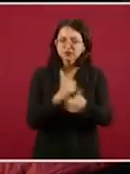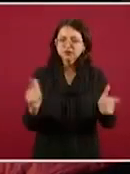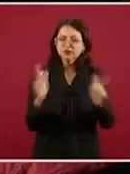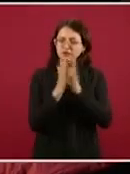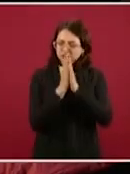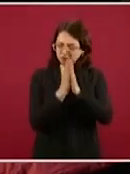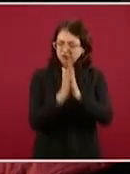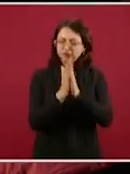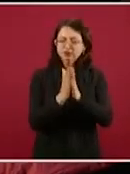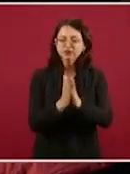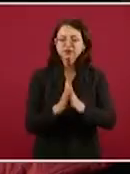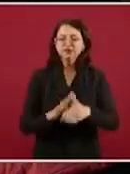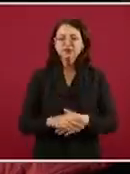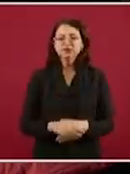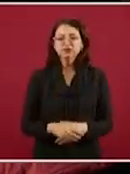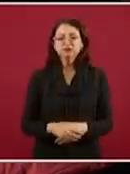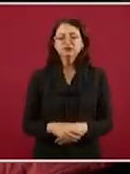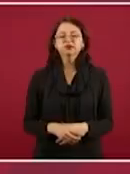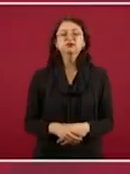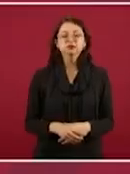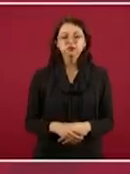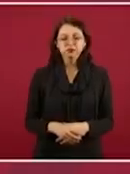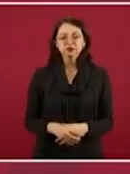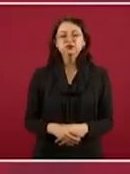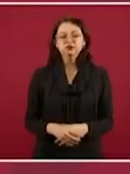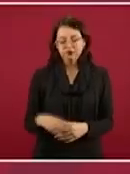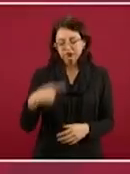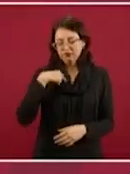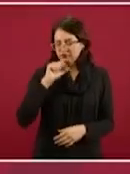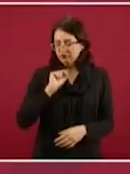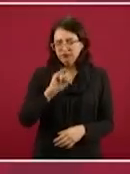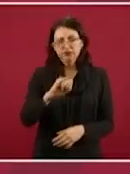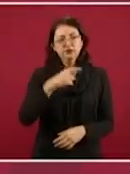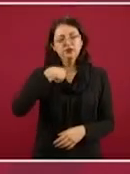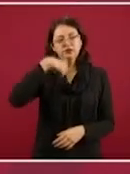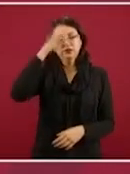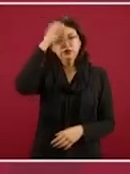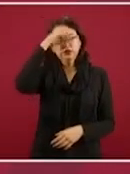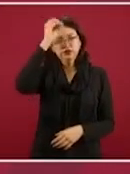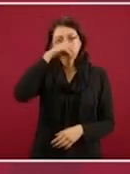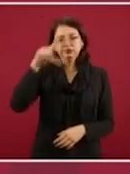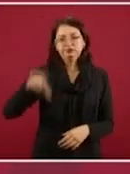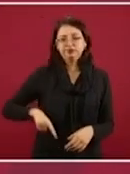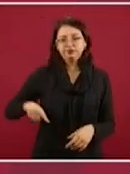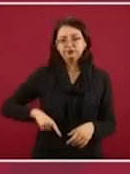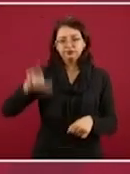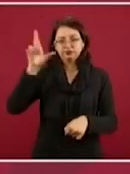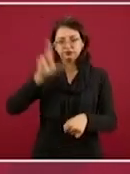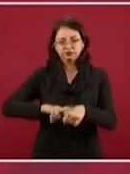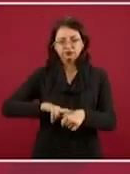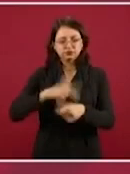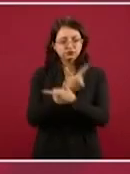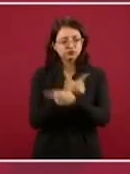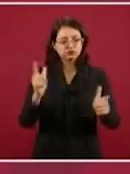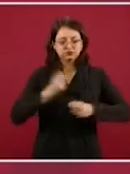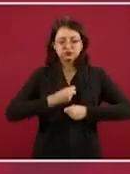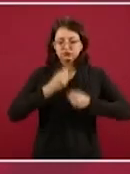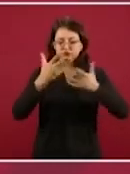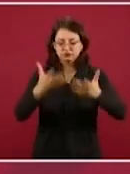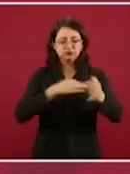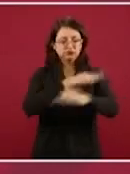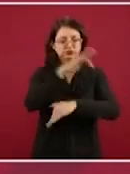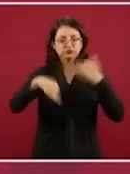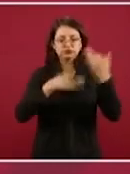yo opino que todos los gobernadores son respetuosos de la libertad de